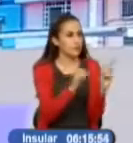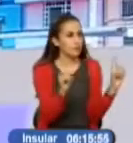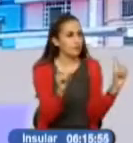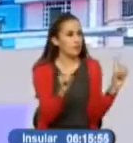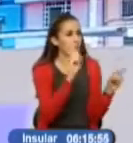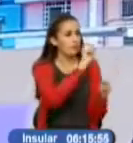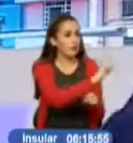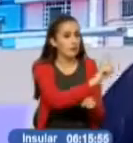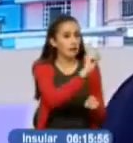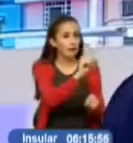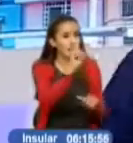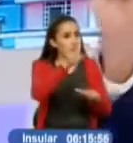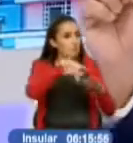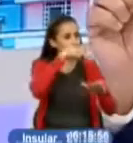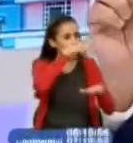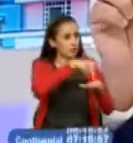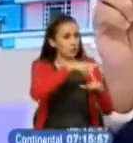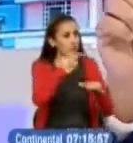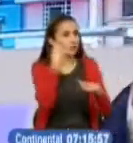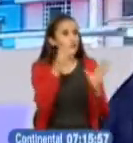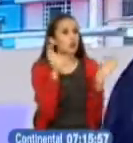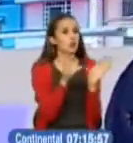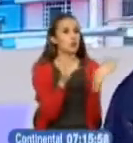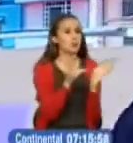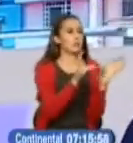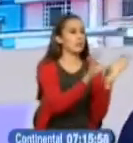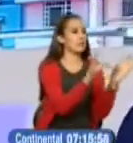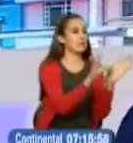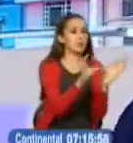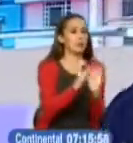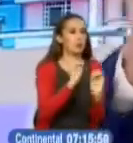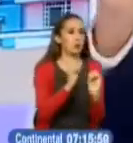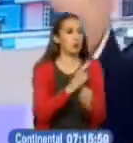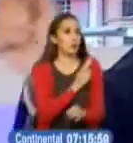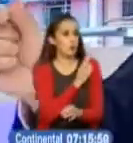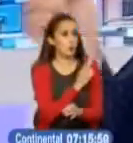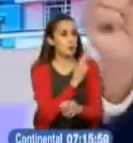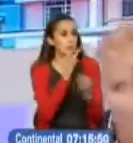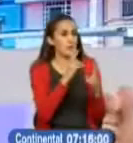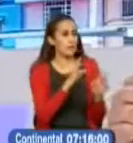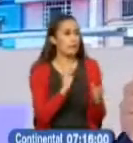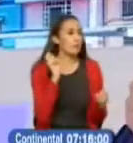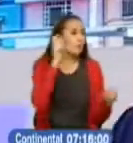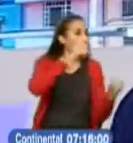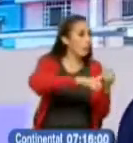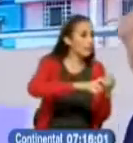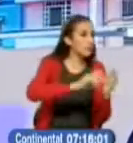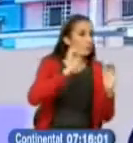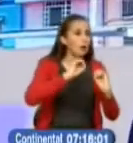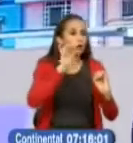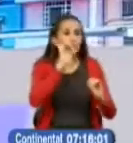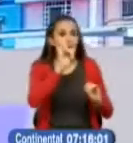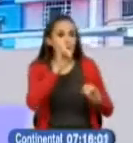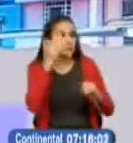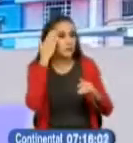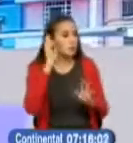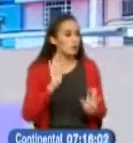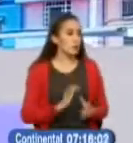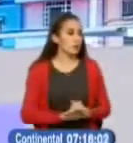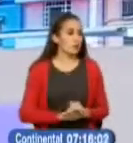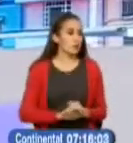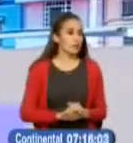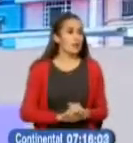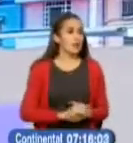Cada una de las carreras no solamente es el título, es la universidad en la que está, es si es presencial o no presencial, etcétera. Es decir, la